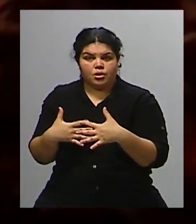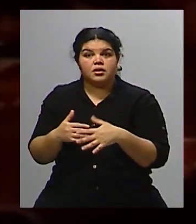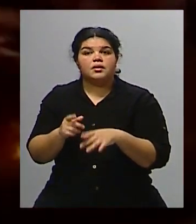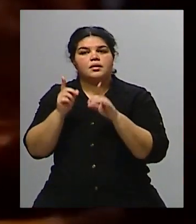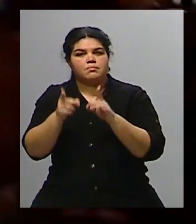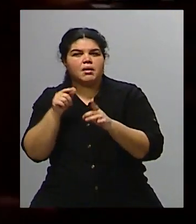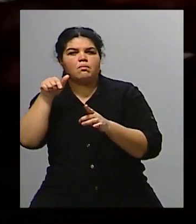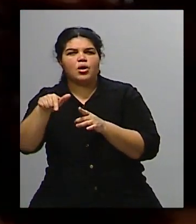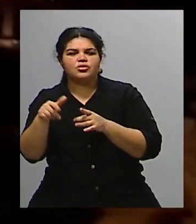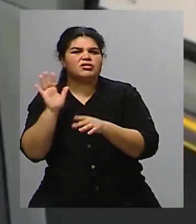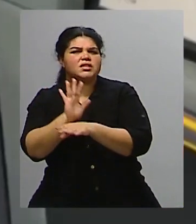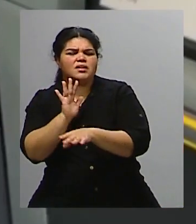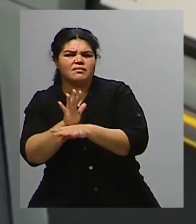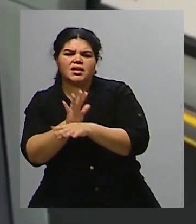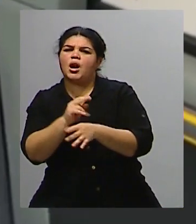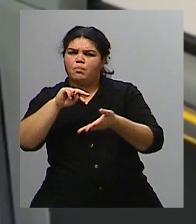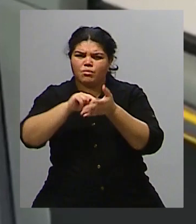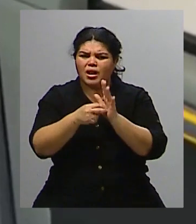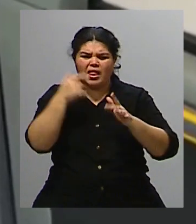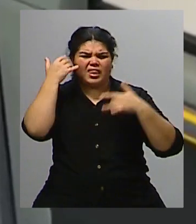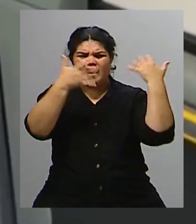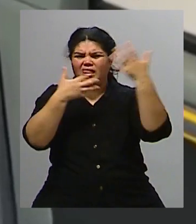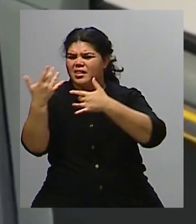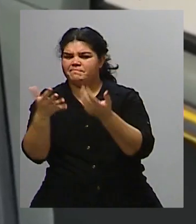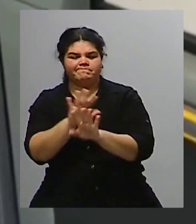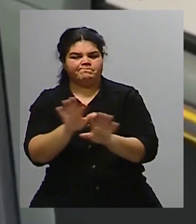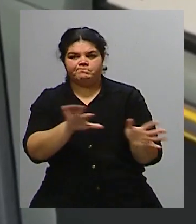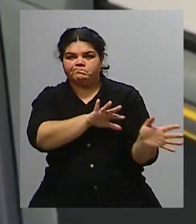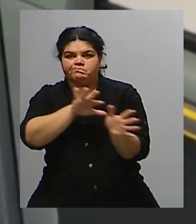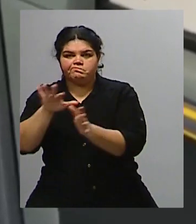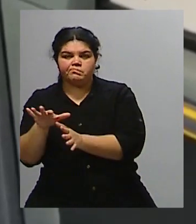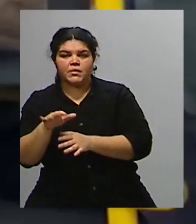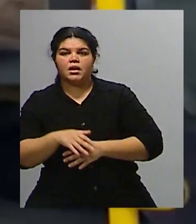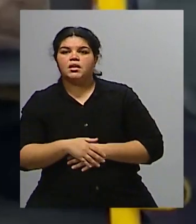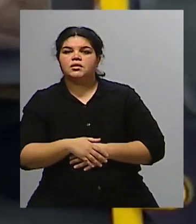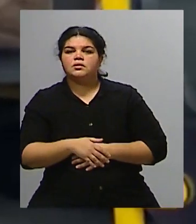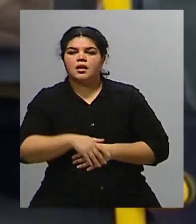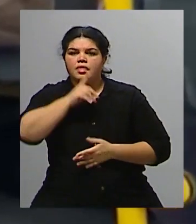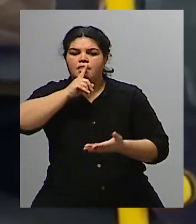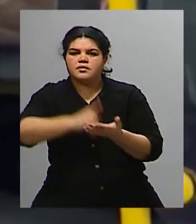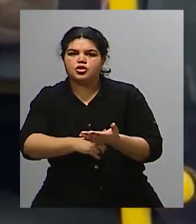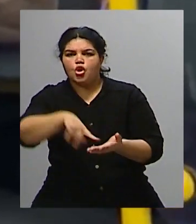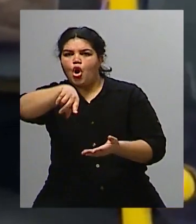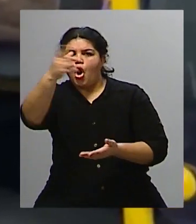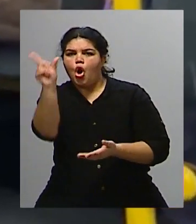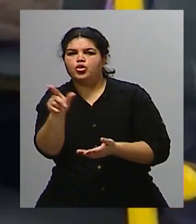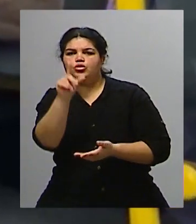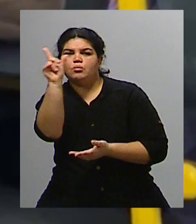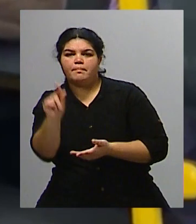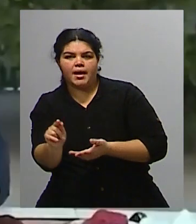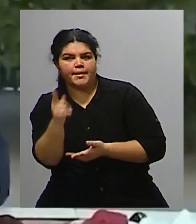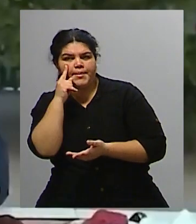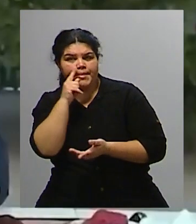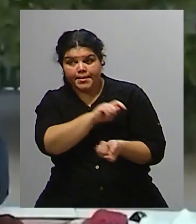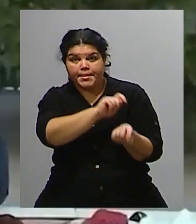términos mediáticos. Pero las migraciones, digamos, se dan mucho más allá de lo que captura la cámara, por decirlo de